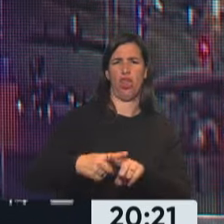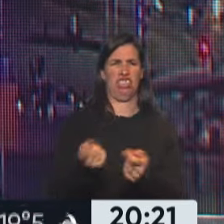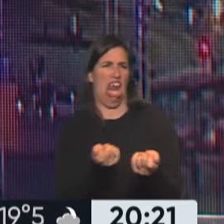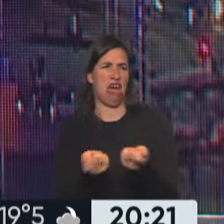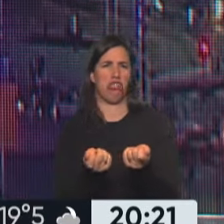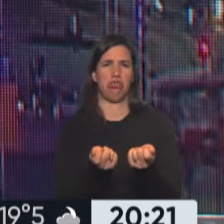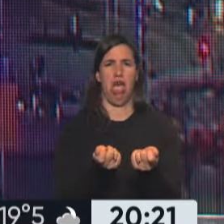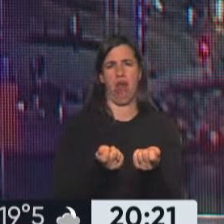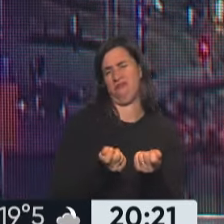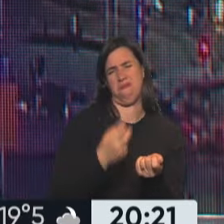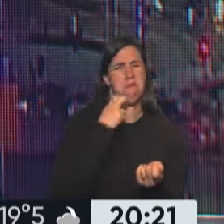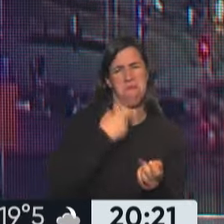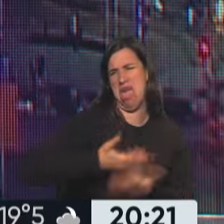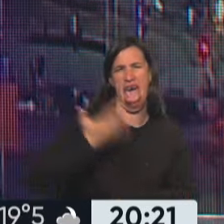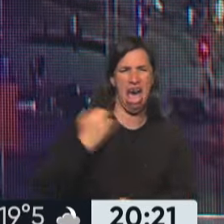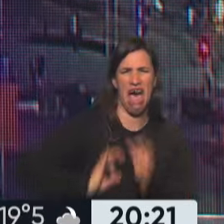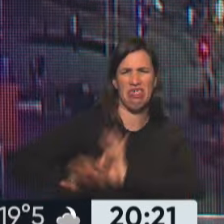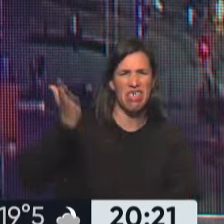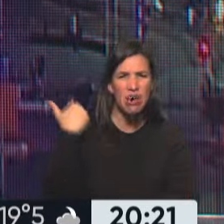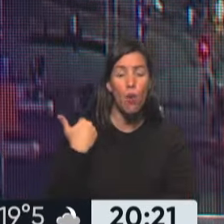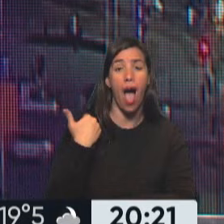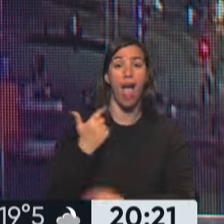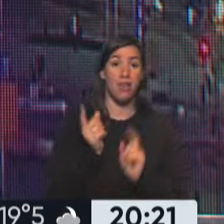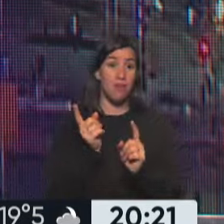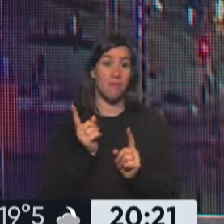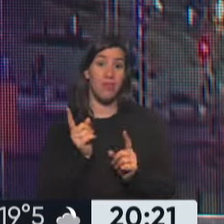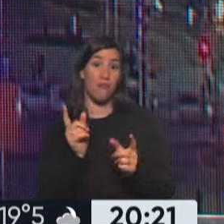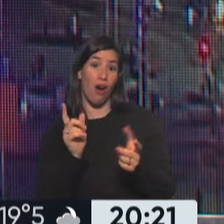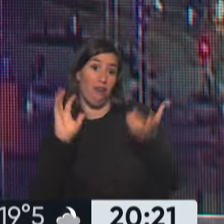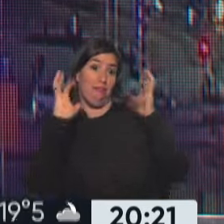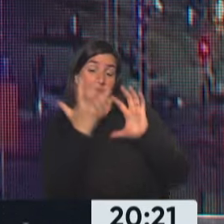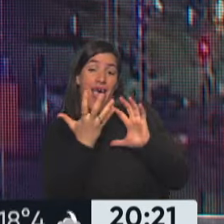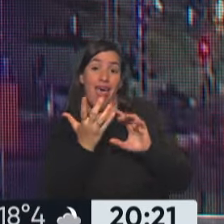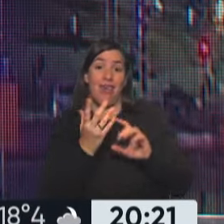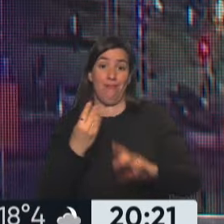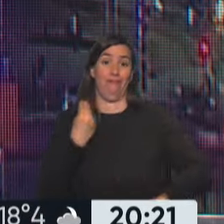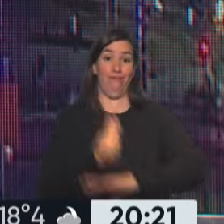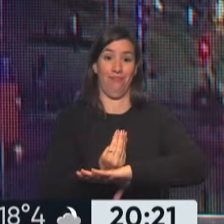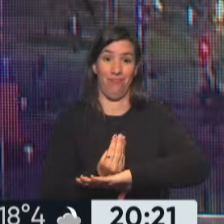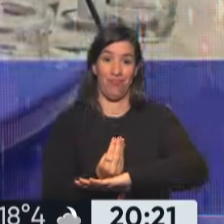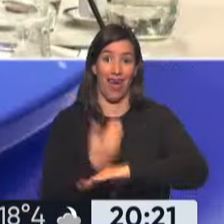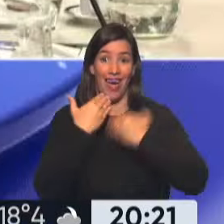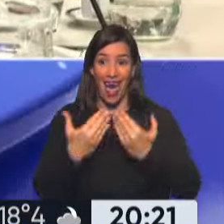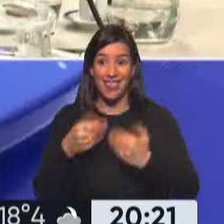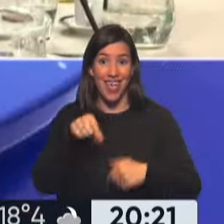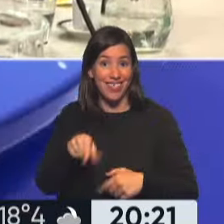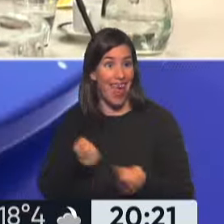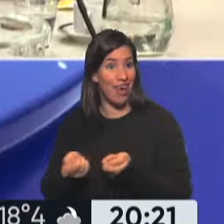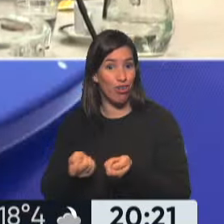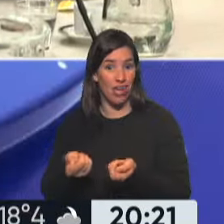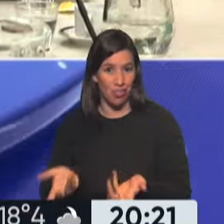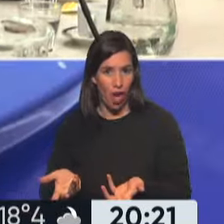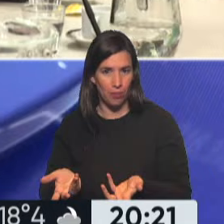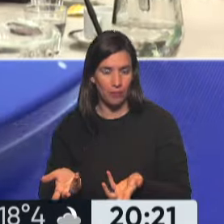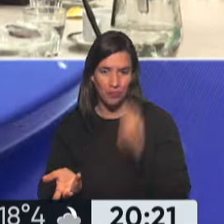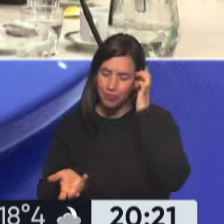casi que te diría que es parte de su esencia de su espíritu por el cual ha llegado a ser lo que es es el mecanismo que utilizó miren